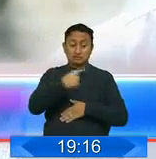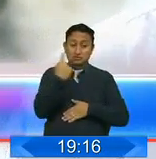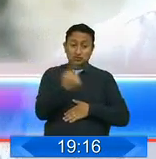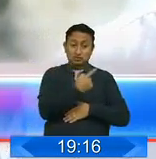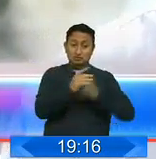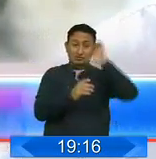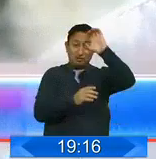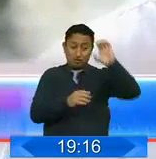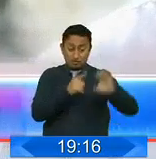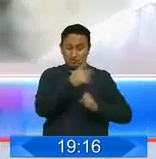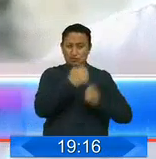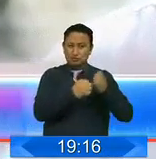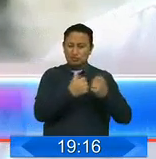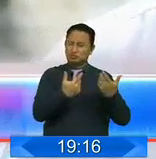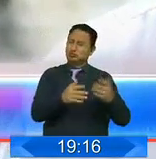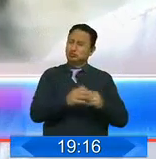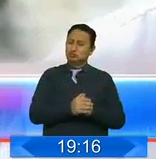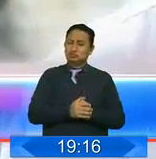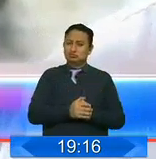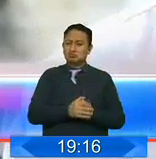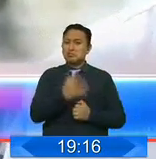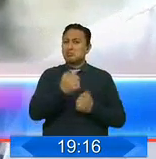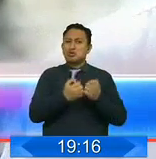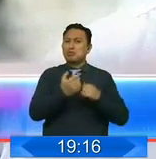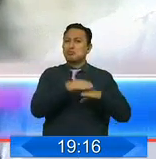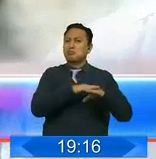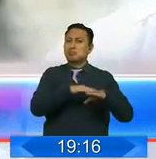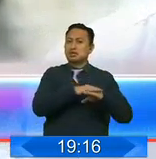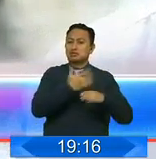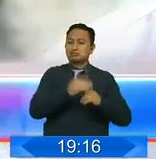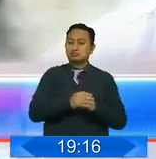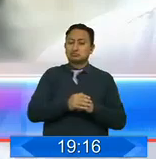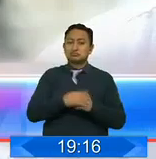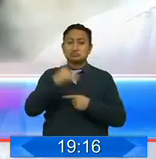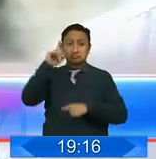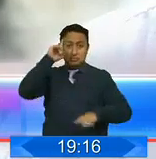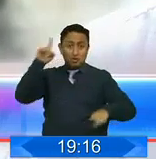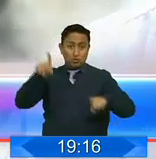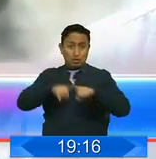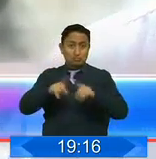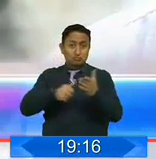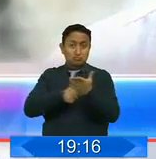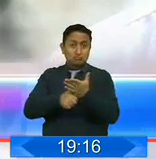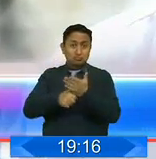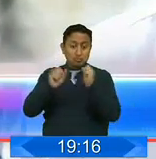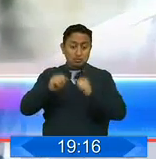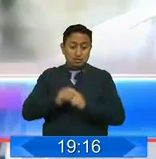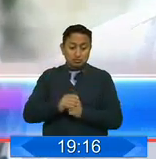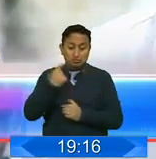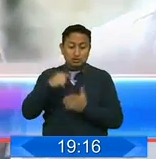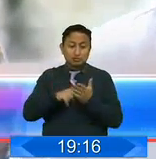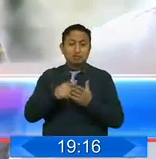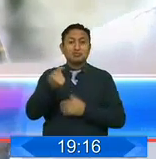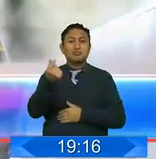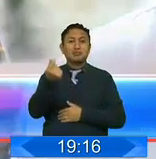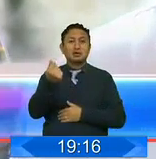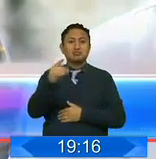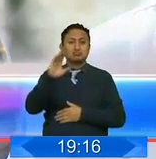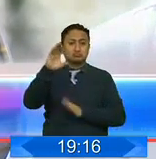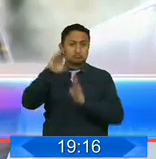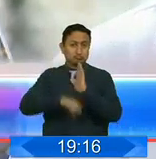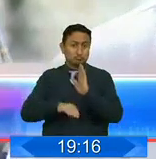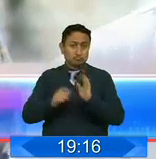costa ecuatoriana, que son problemas básicos, acuerdos ministeriales donde podemos derogar una franja de precios que